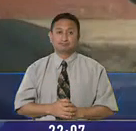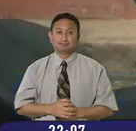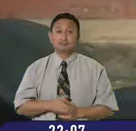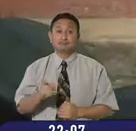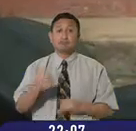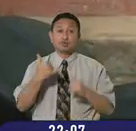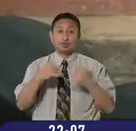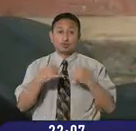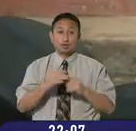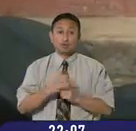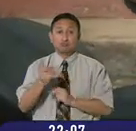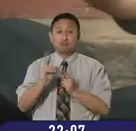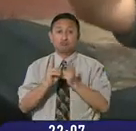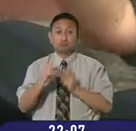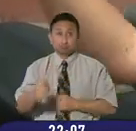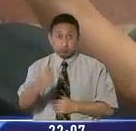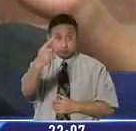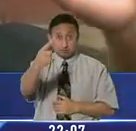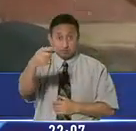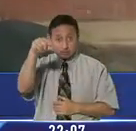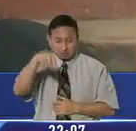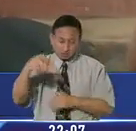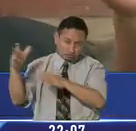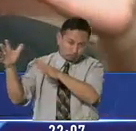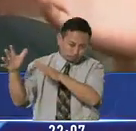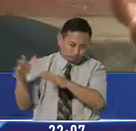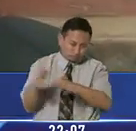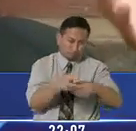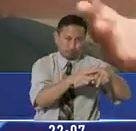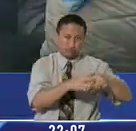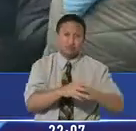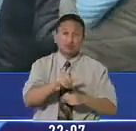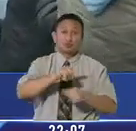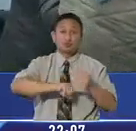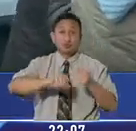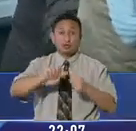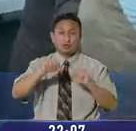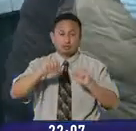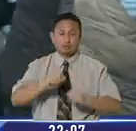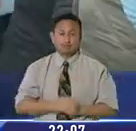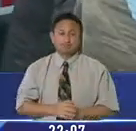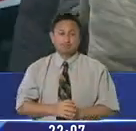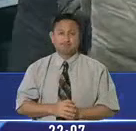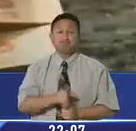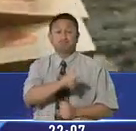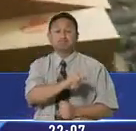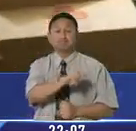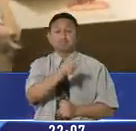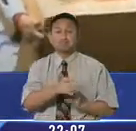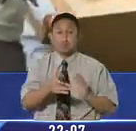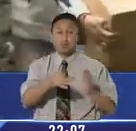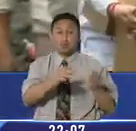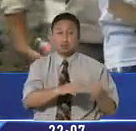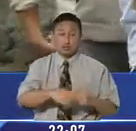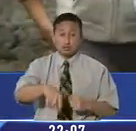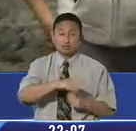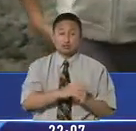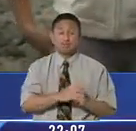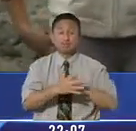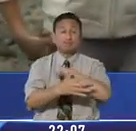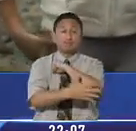Jugaban en la cancha, los vecinos de aquí al frente también les llevó la corriente a ellos y a la hijita. Muchas de las víctimas mortales eran de escasos